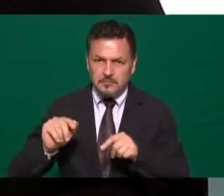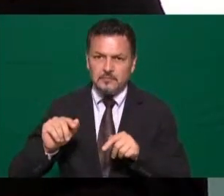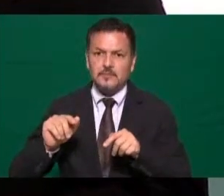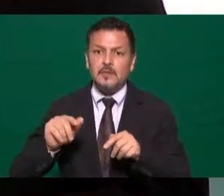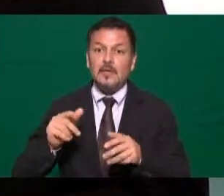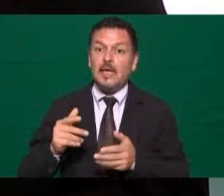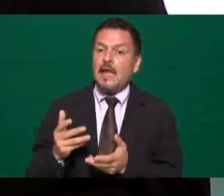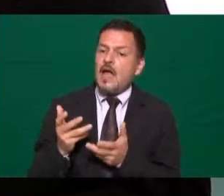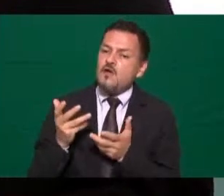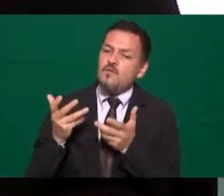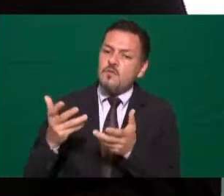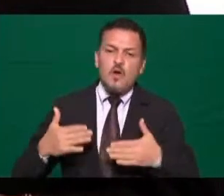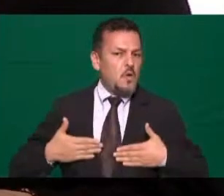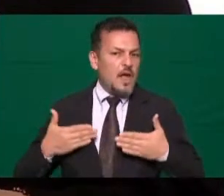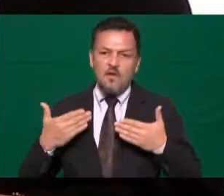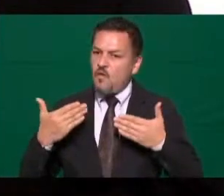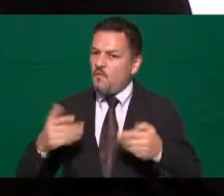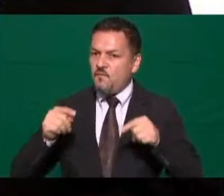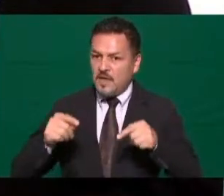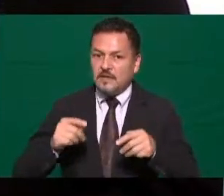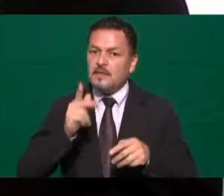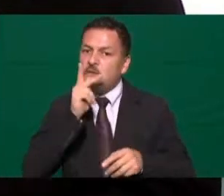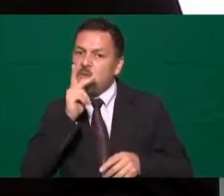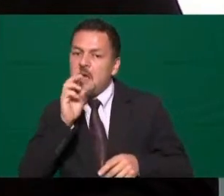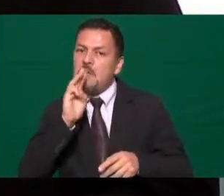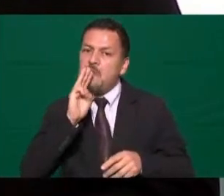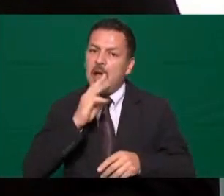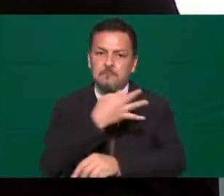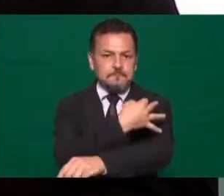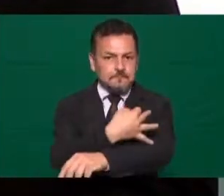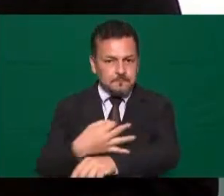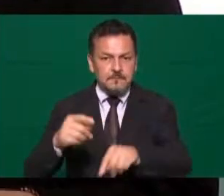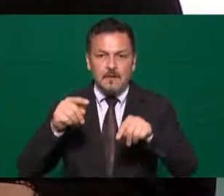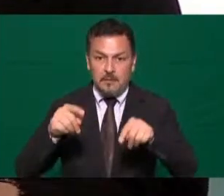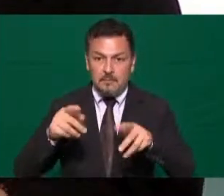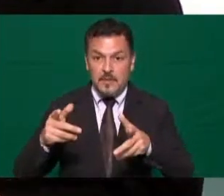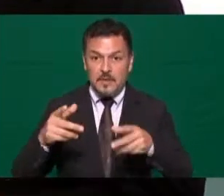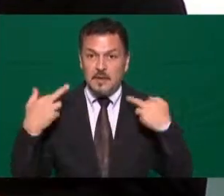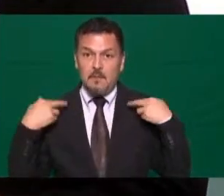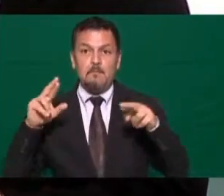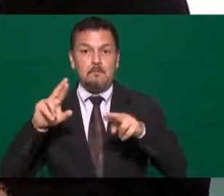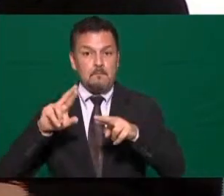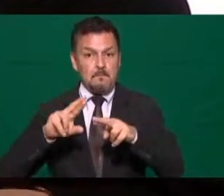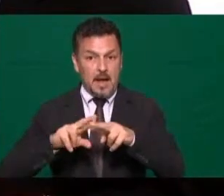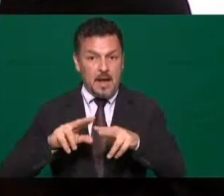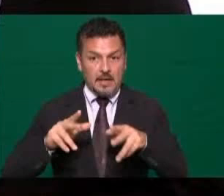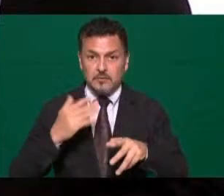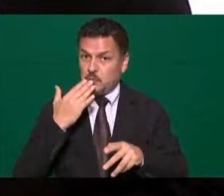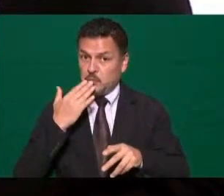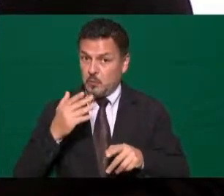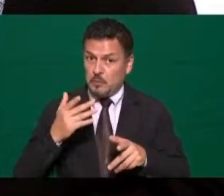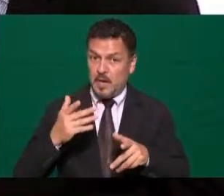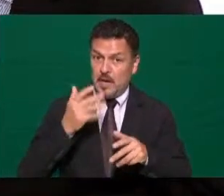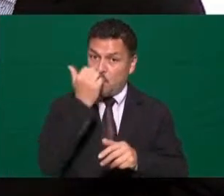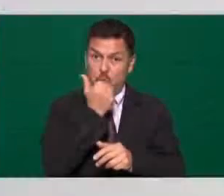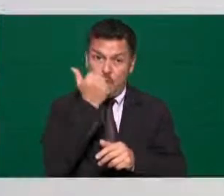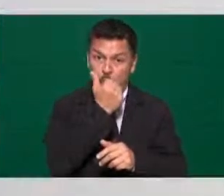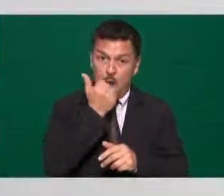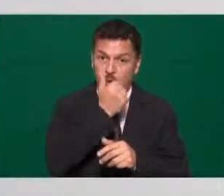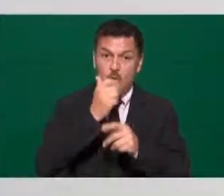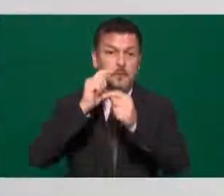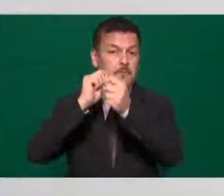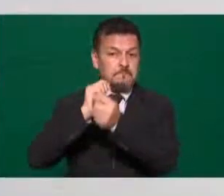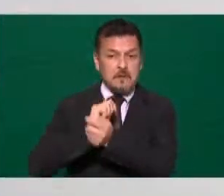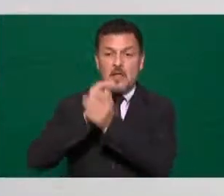confiado los recursos a madres y padres de familia, a maestras y maestros, incluso a alumnos, para